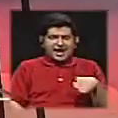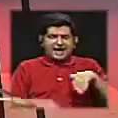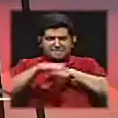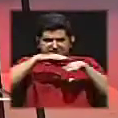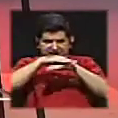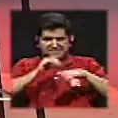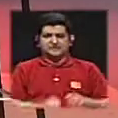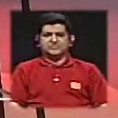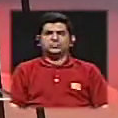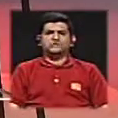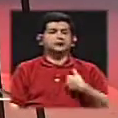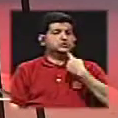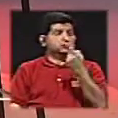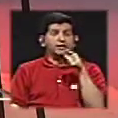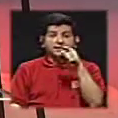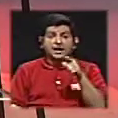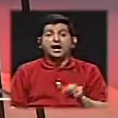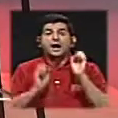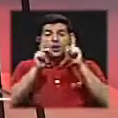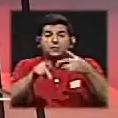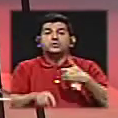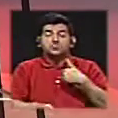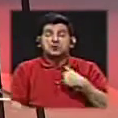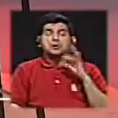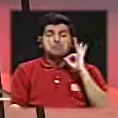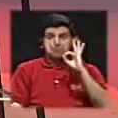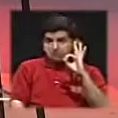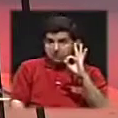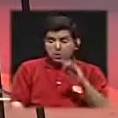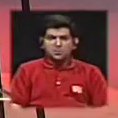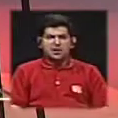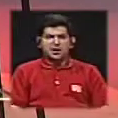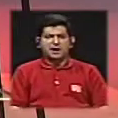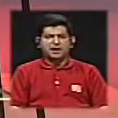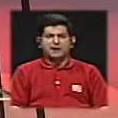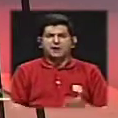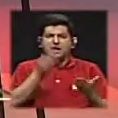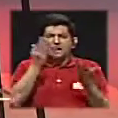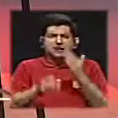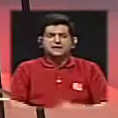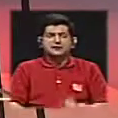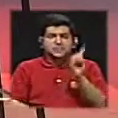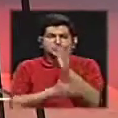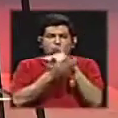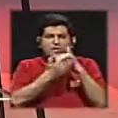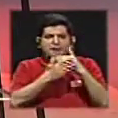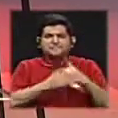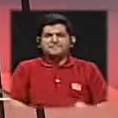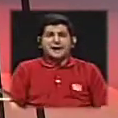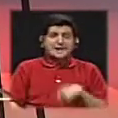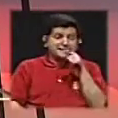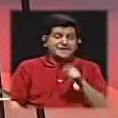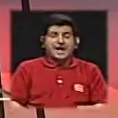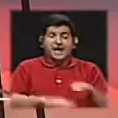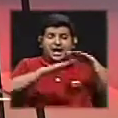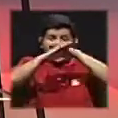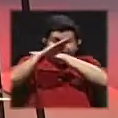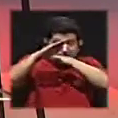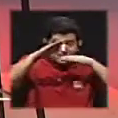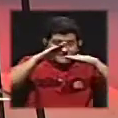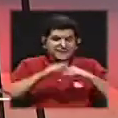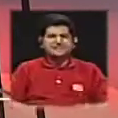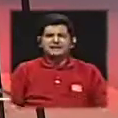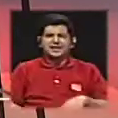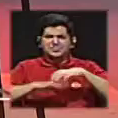Y entonces yo le dije, pues aquí se nos presenta una oportunidad muy linda, como que se está aflojando una lámina del techo, entremos a ver qué hacemos adentro.